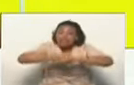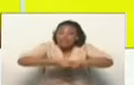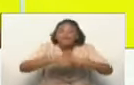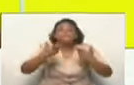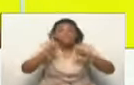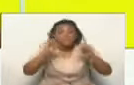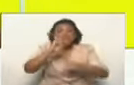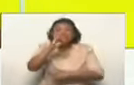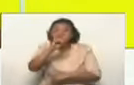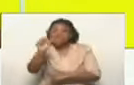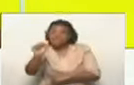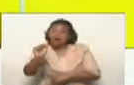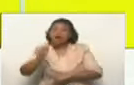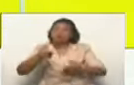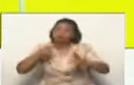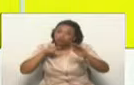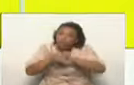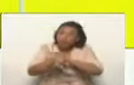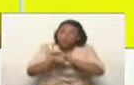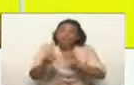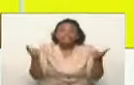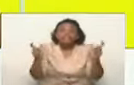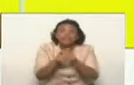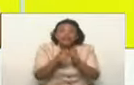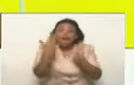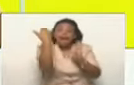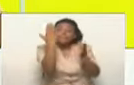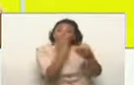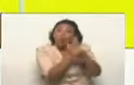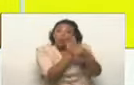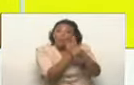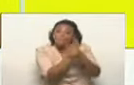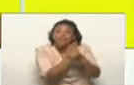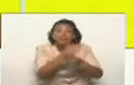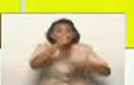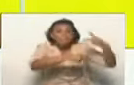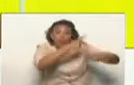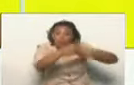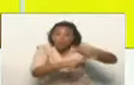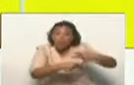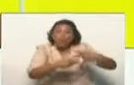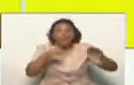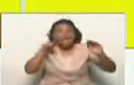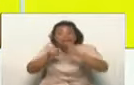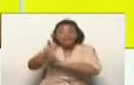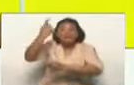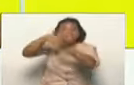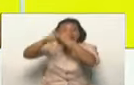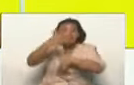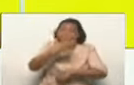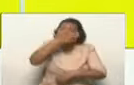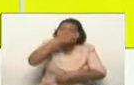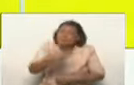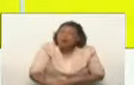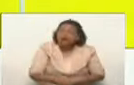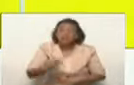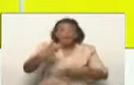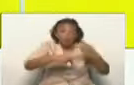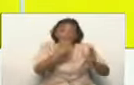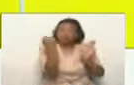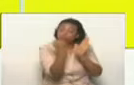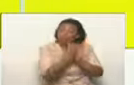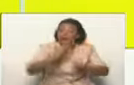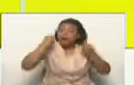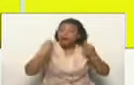permitido precisamente la simplificación de trámites para que los productos entren al mercado, pero además son productos de altísima